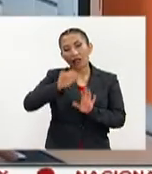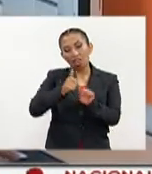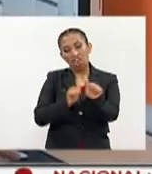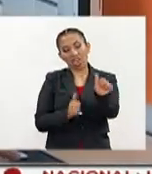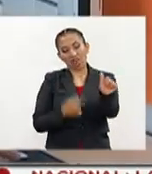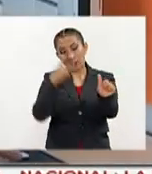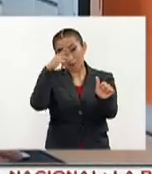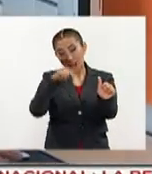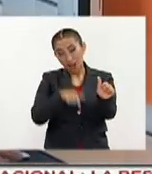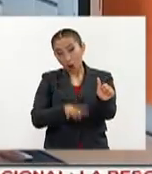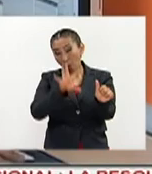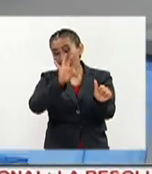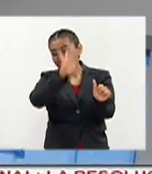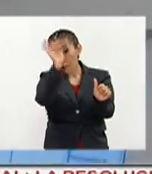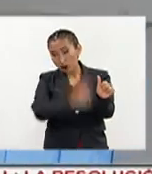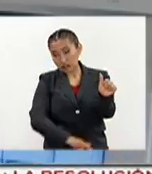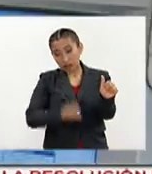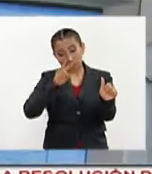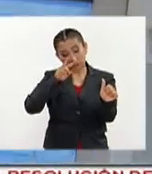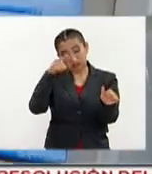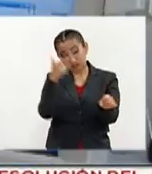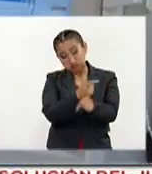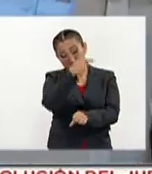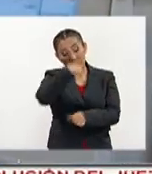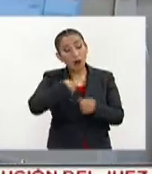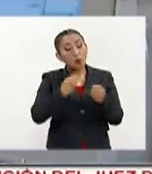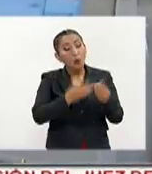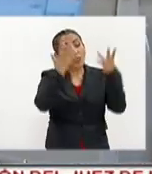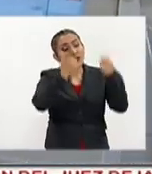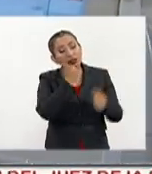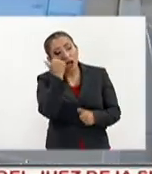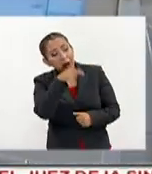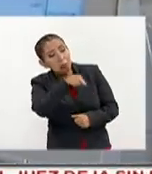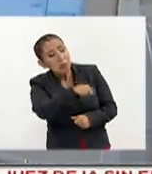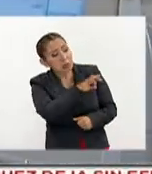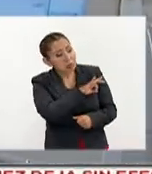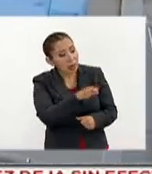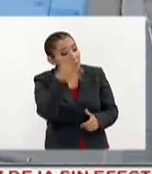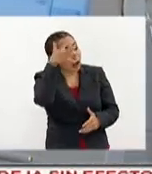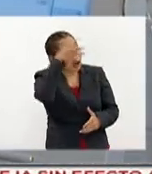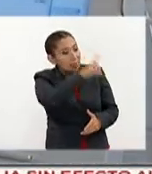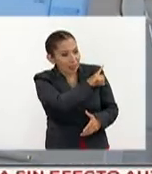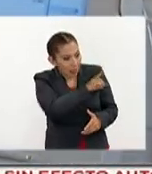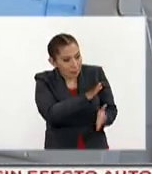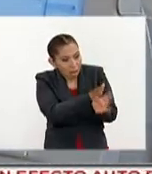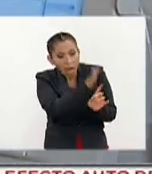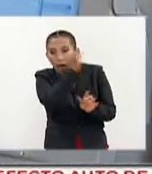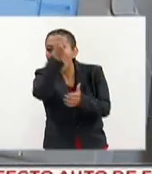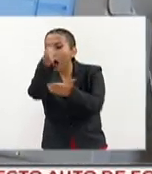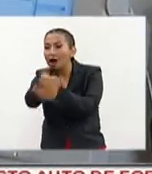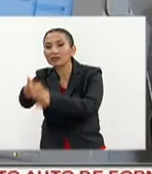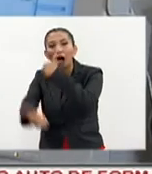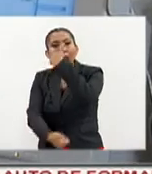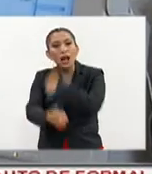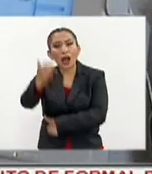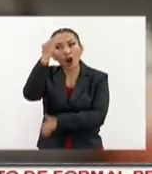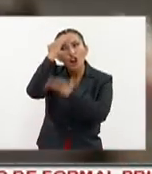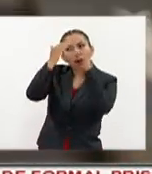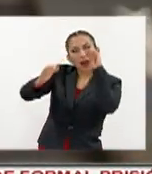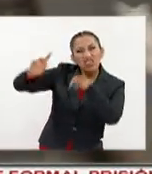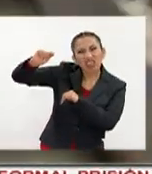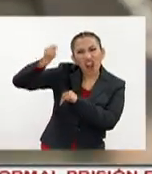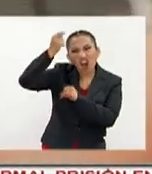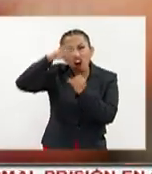en México de hasta 40% en el número de alumnos que podrían y deberían ingresar a carreras de